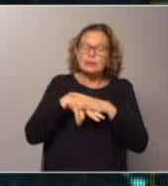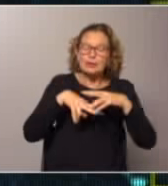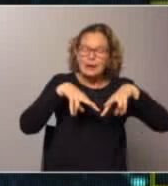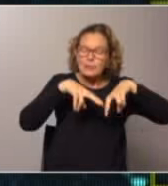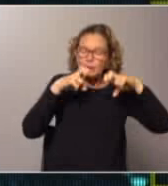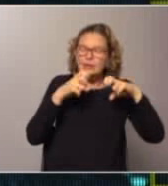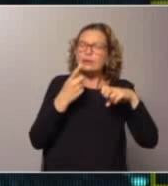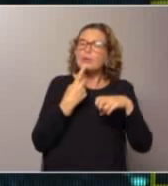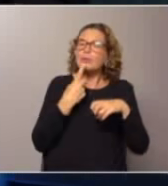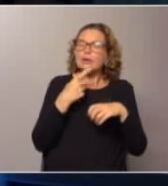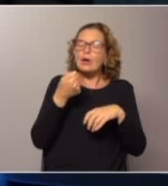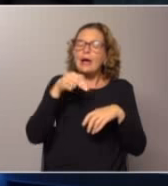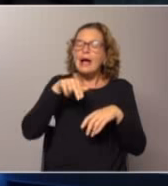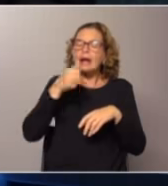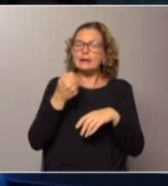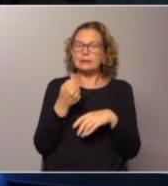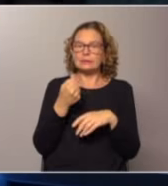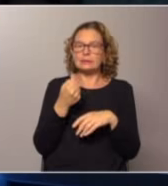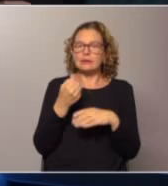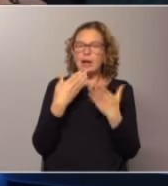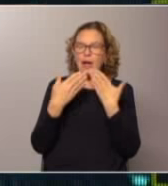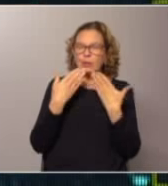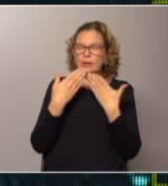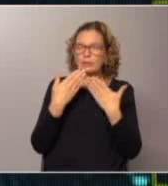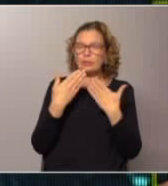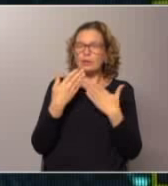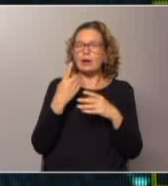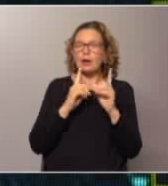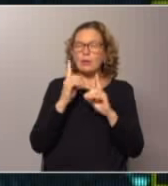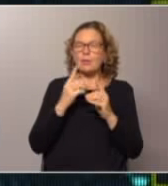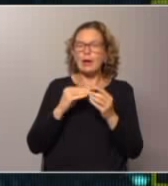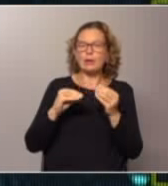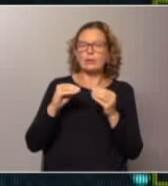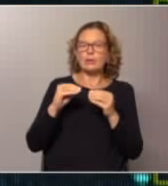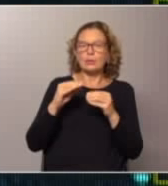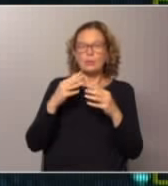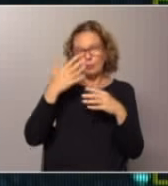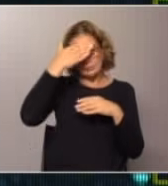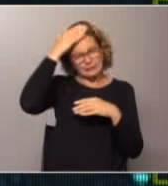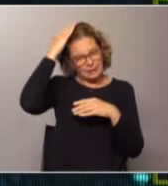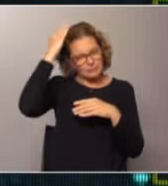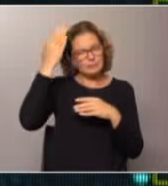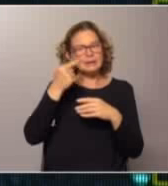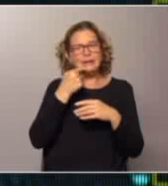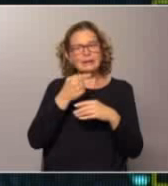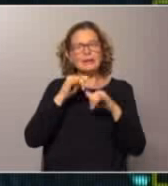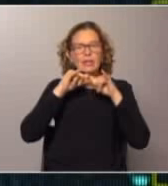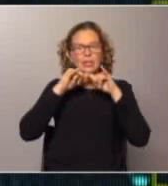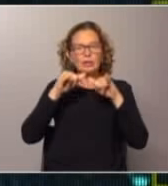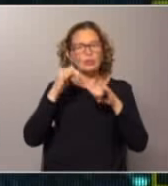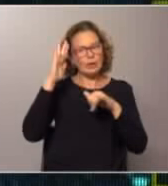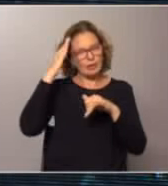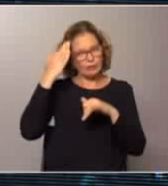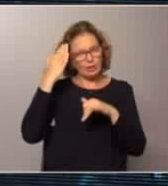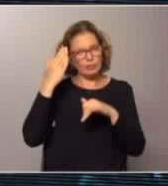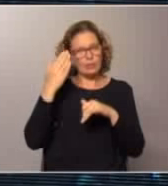con albert urbana hablemos de uno de los recursos más utilizados por trump la construcción de denuncias en facebook